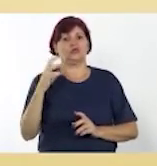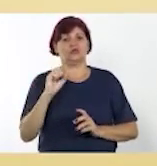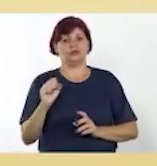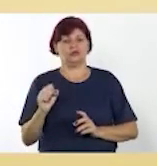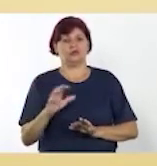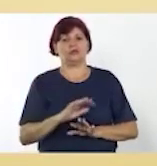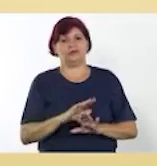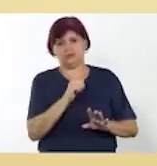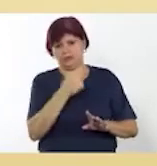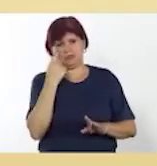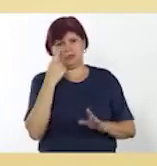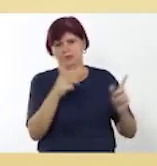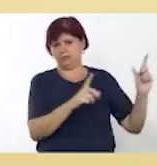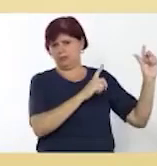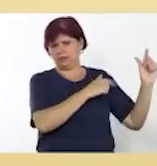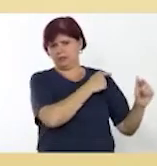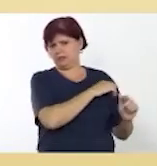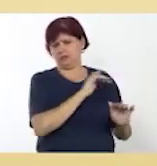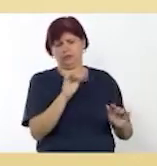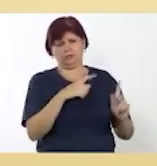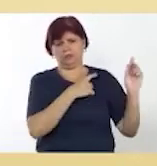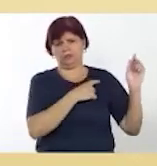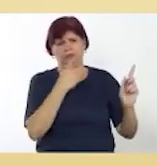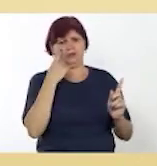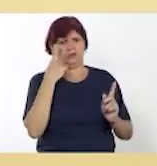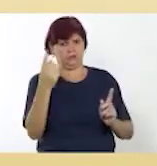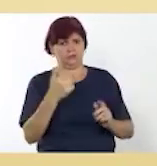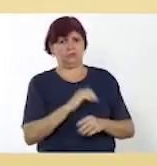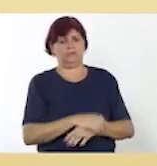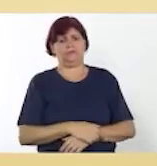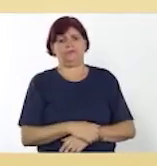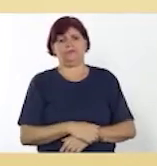manera que ustedes ven, coseno de x menos 3, coseno de x más 1 igual 0.